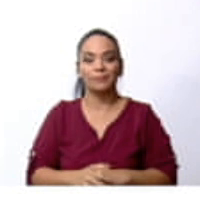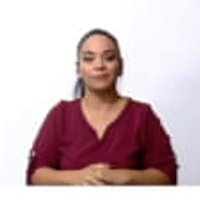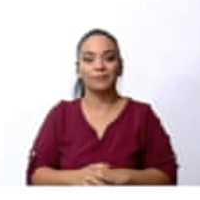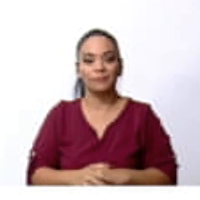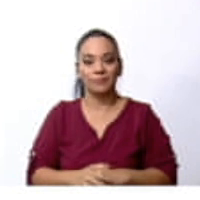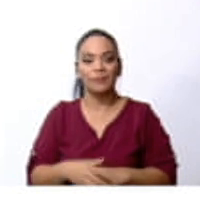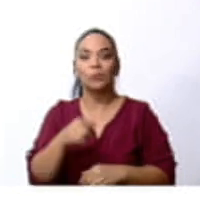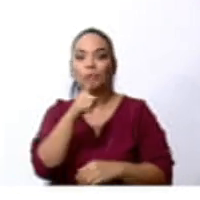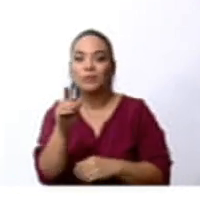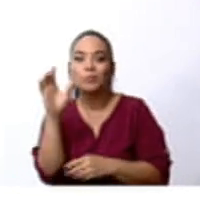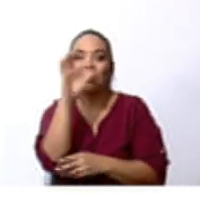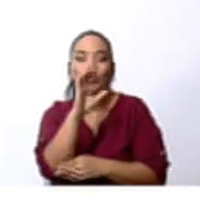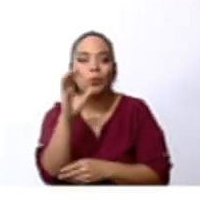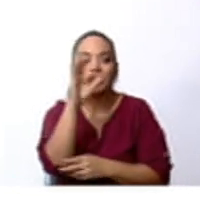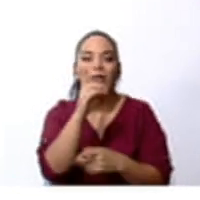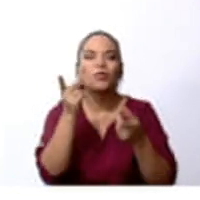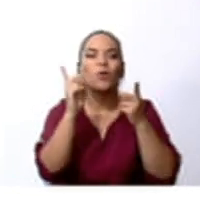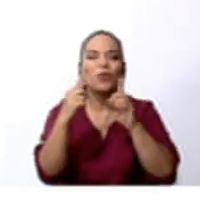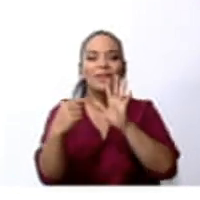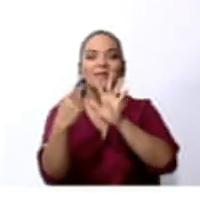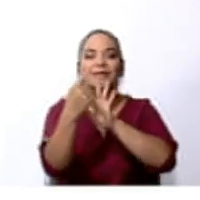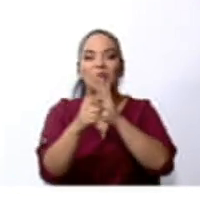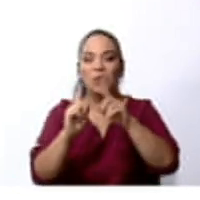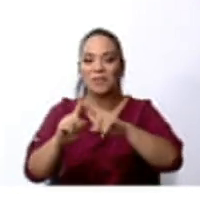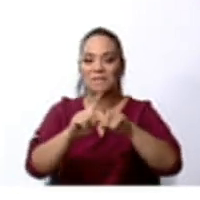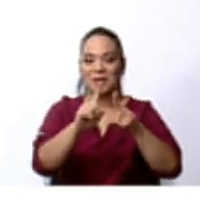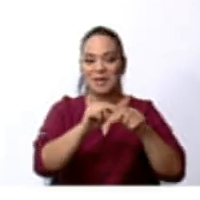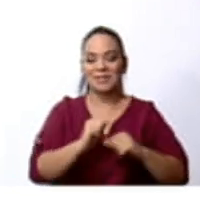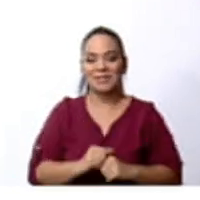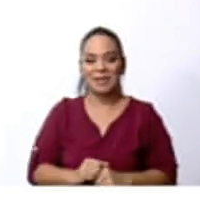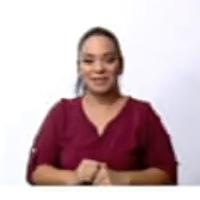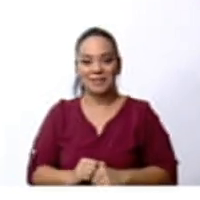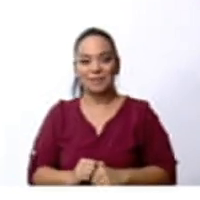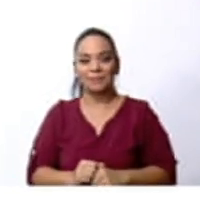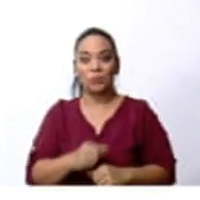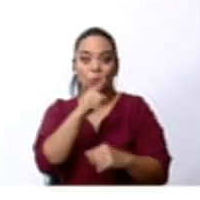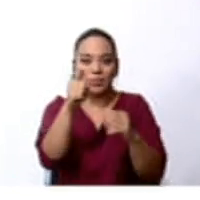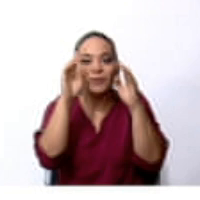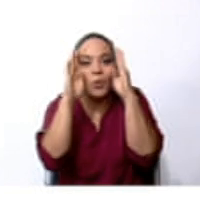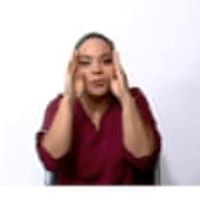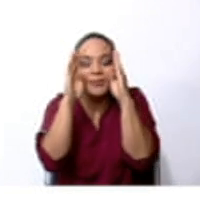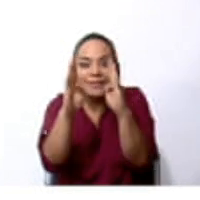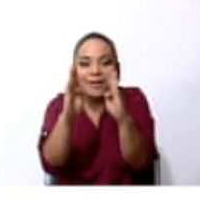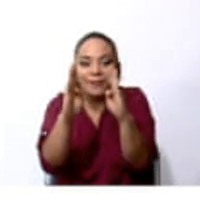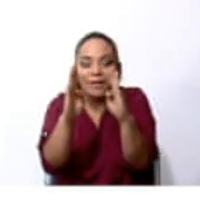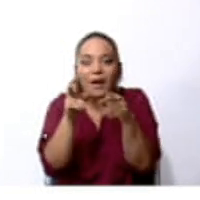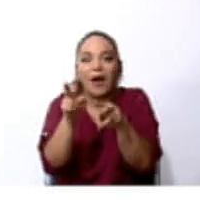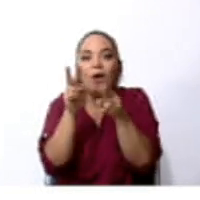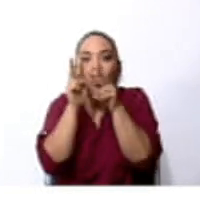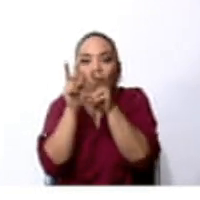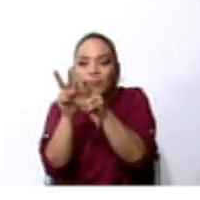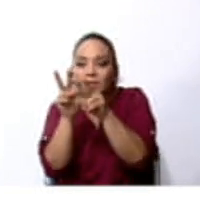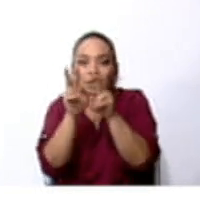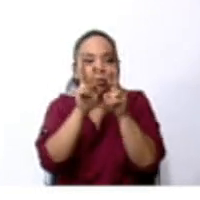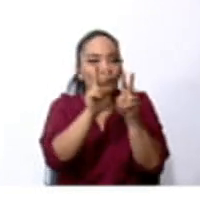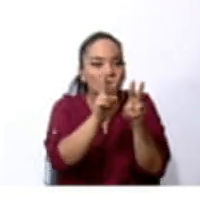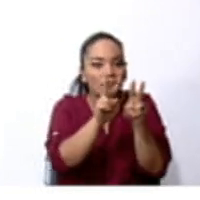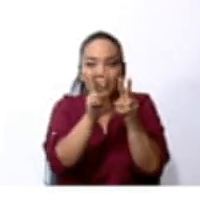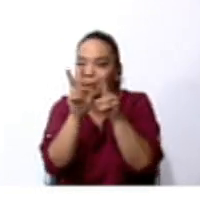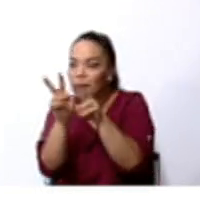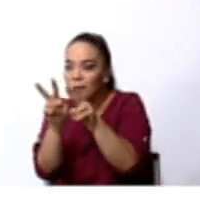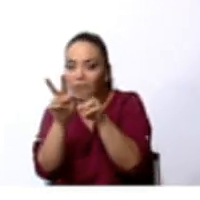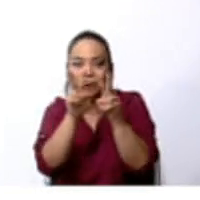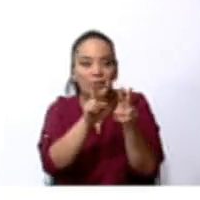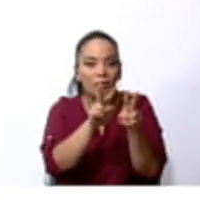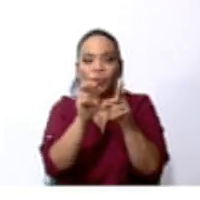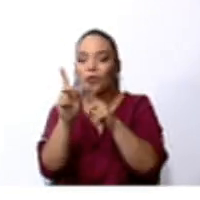a encontrar esas cinco diferencias. Ocupo concentrarme y observar para poder